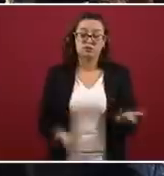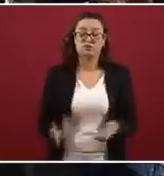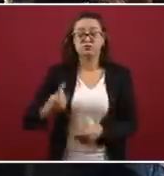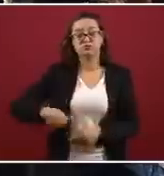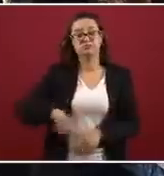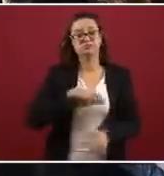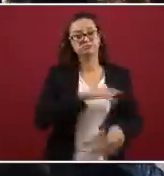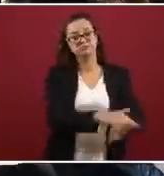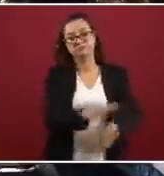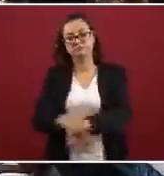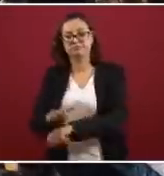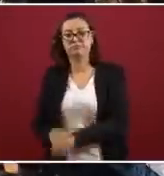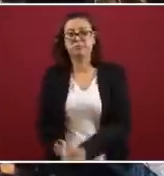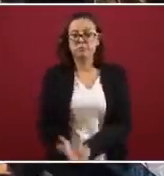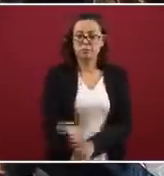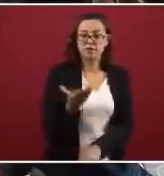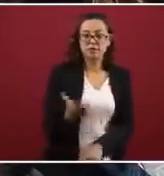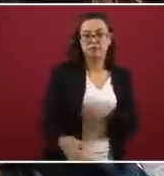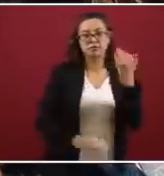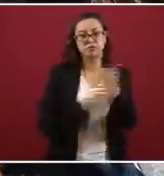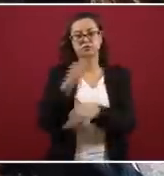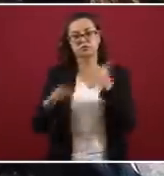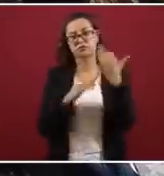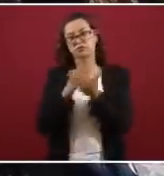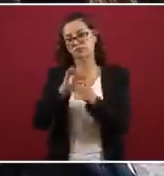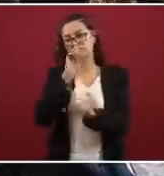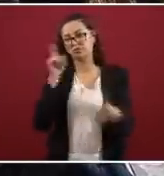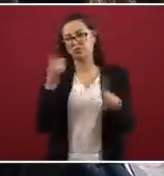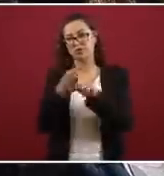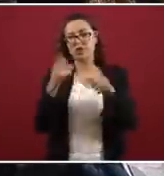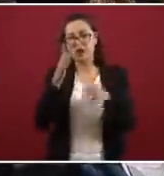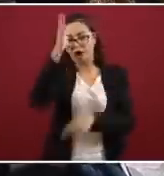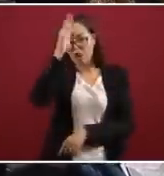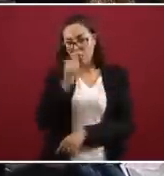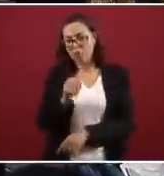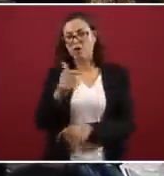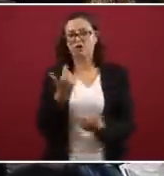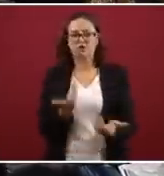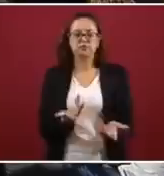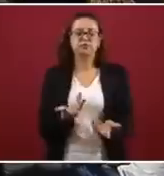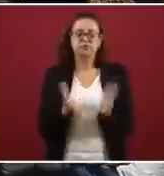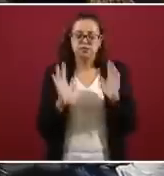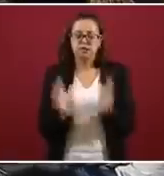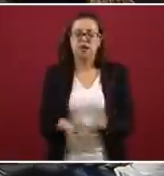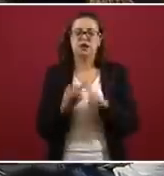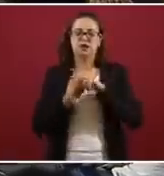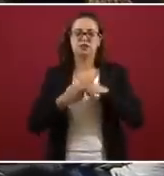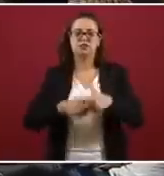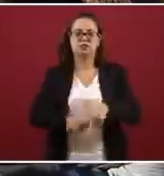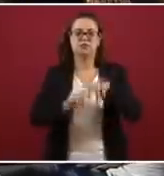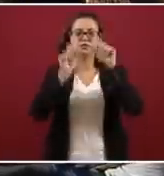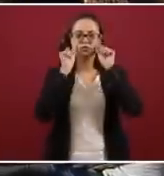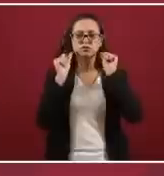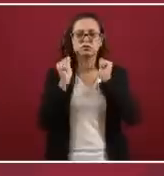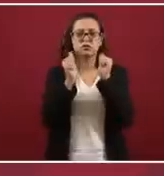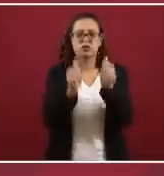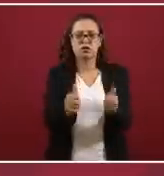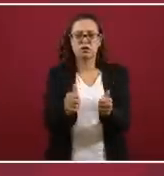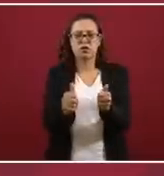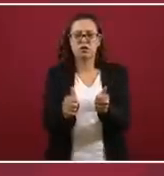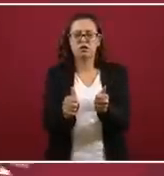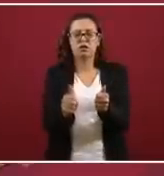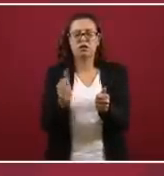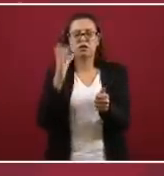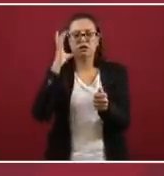ayuden, que se llegue a un acuerdo. Lo estamos atendiendo, este asunto.